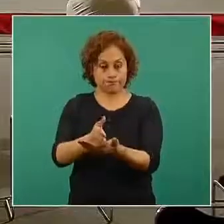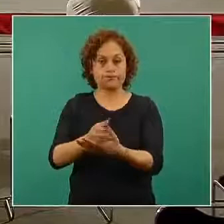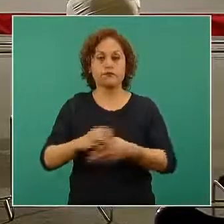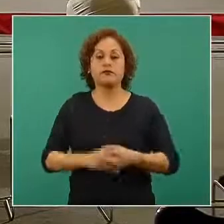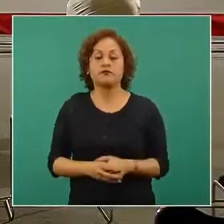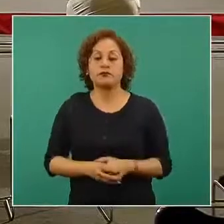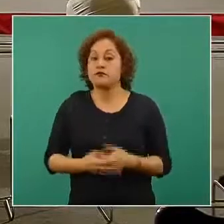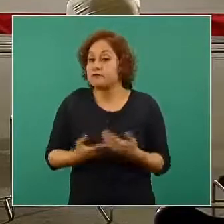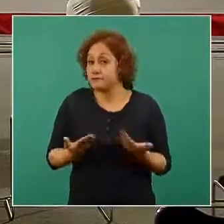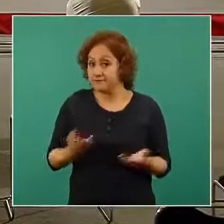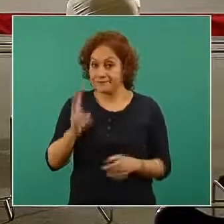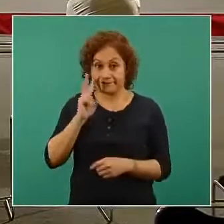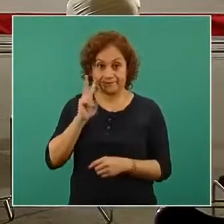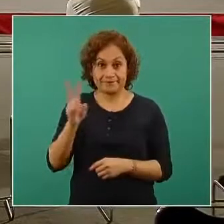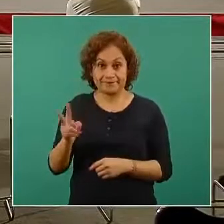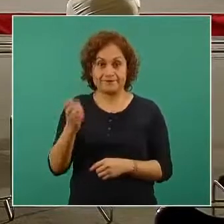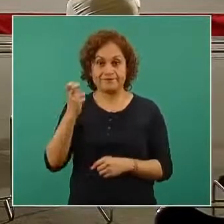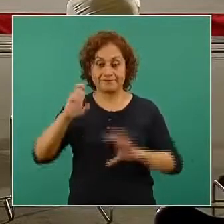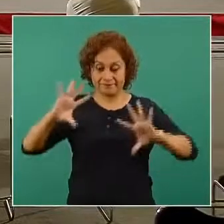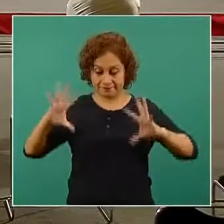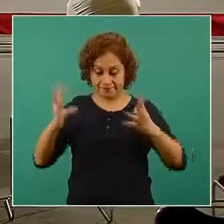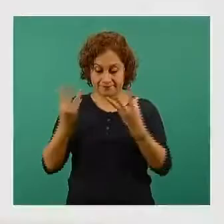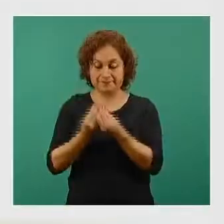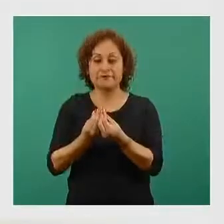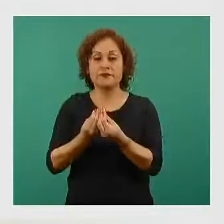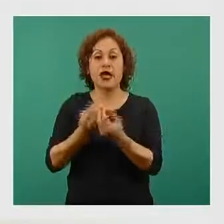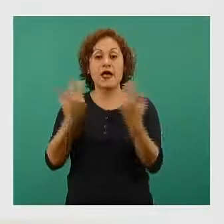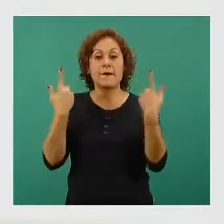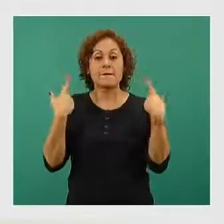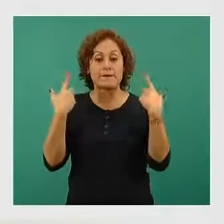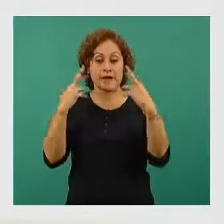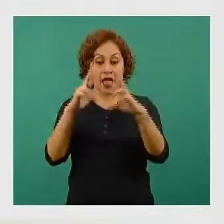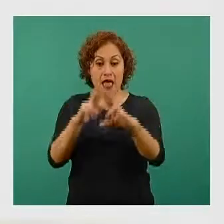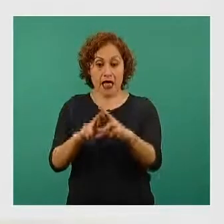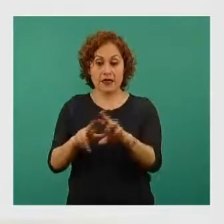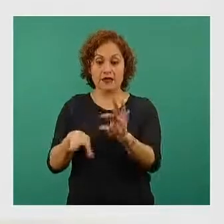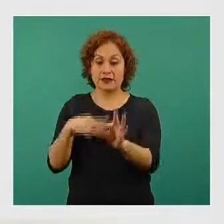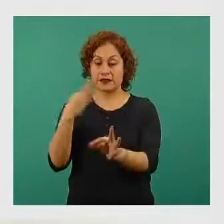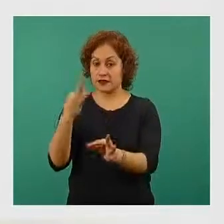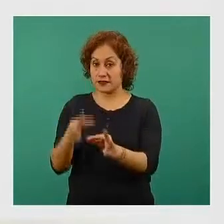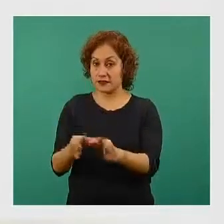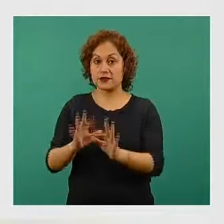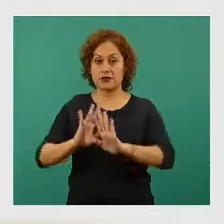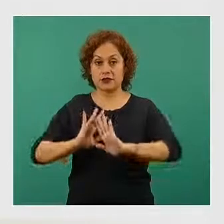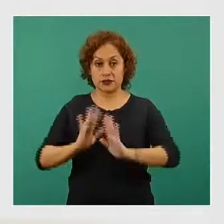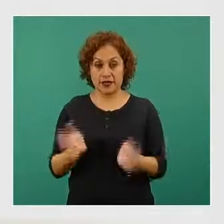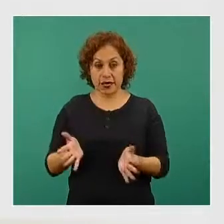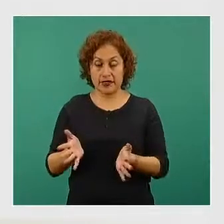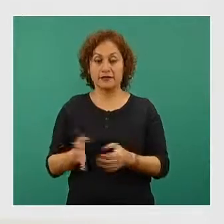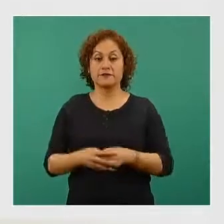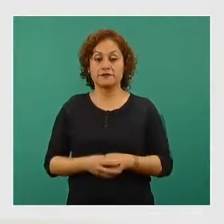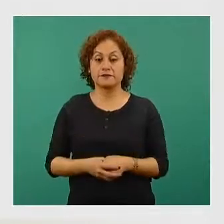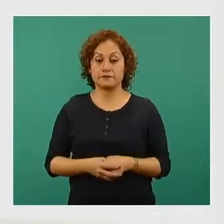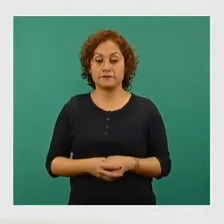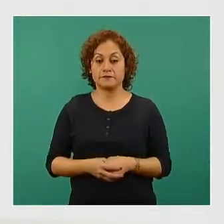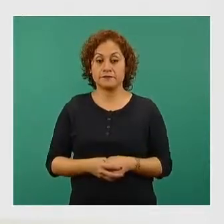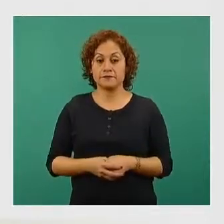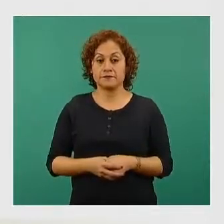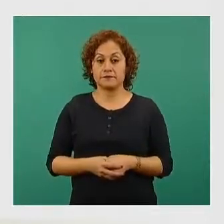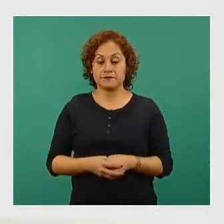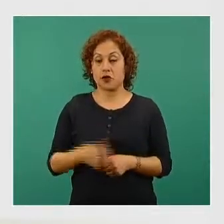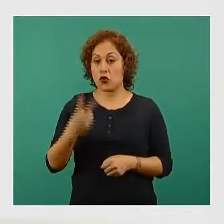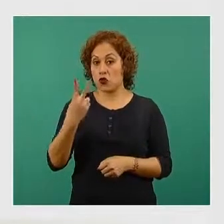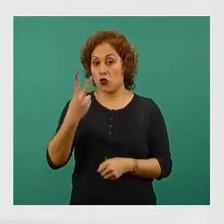que pues prácticamente el total de esta población, de este grupo de trabajadores de la educación, tiene ya sus